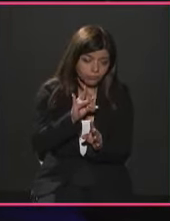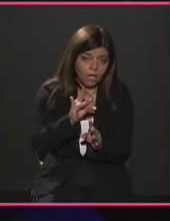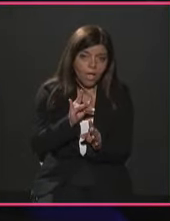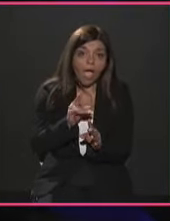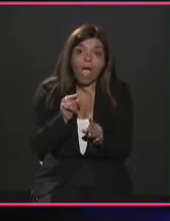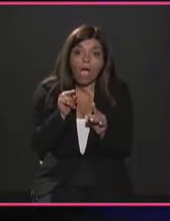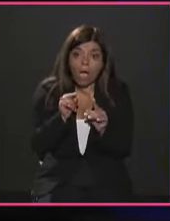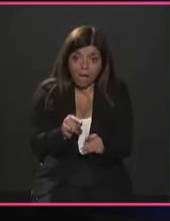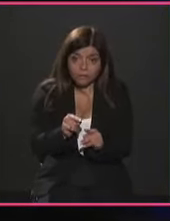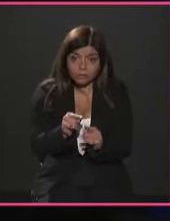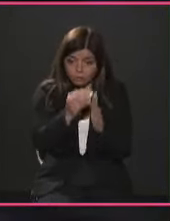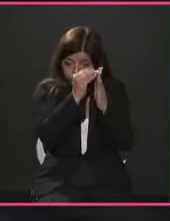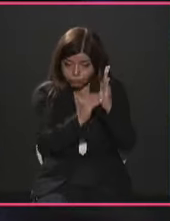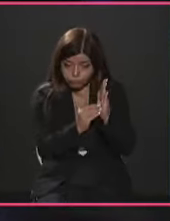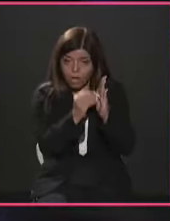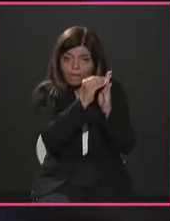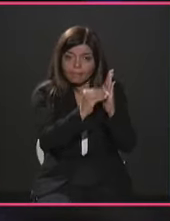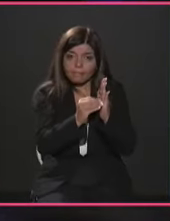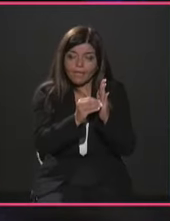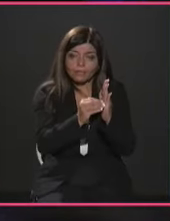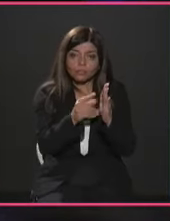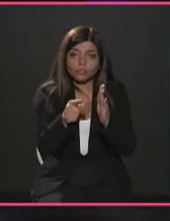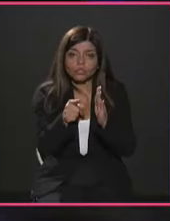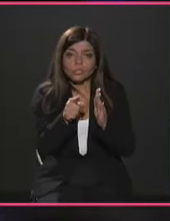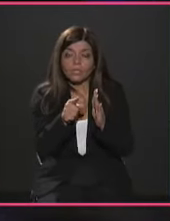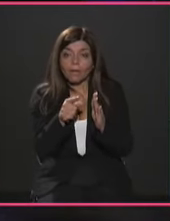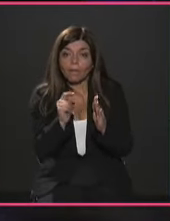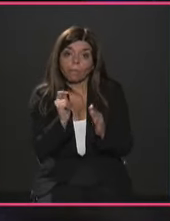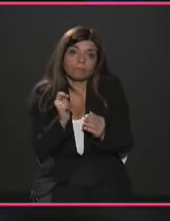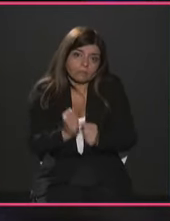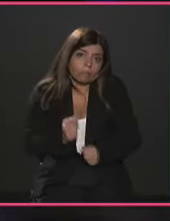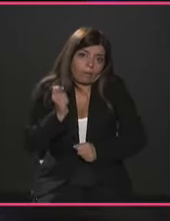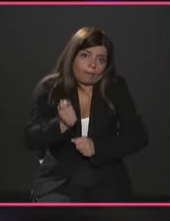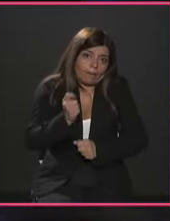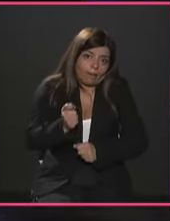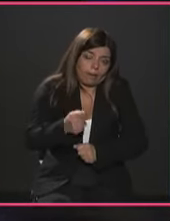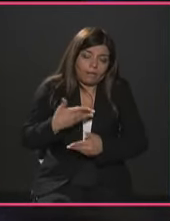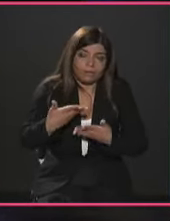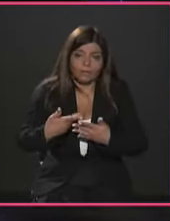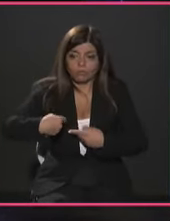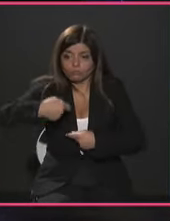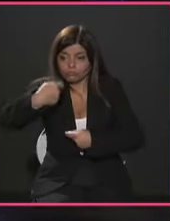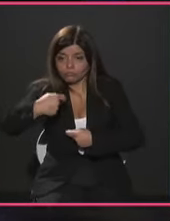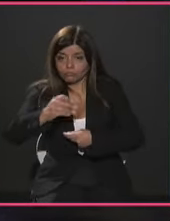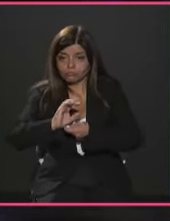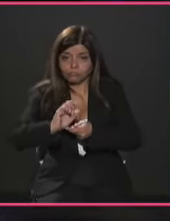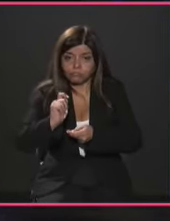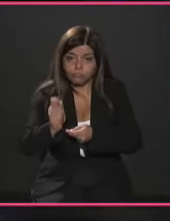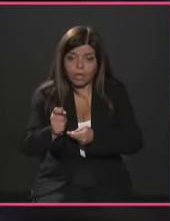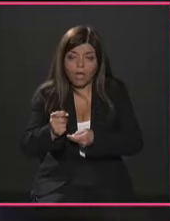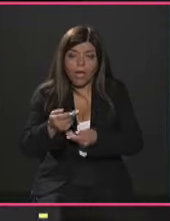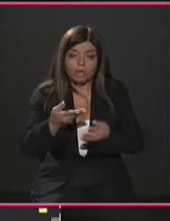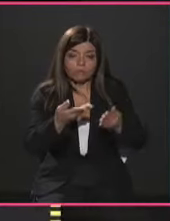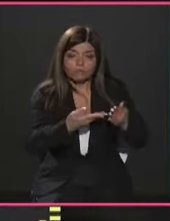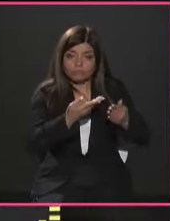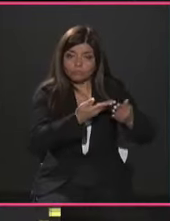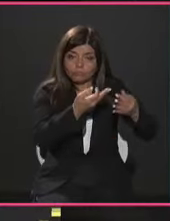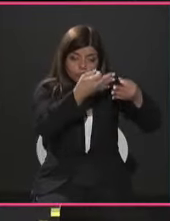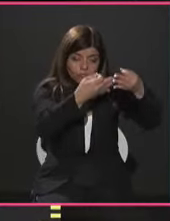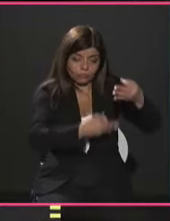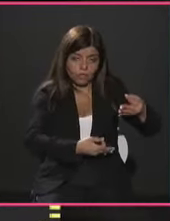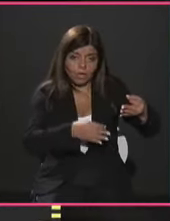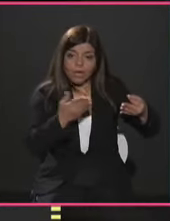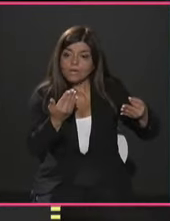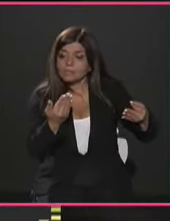idealmente de una manera que se pueda costear que podamos tenerla cuando la necesitemos y también que